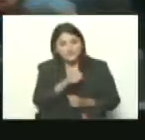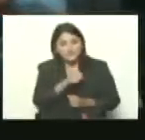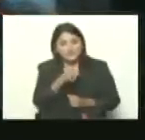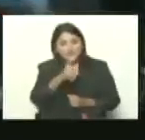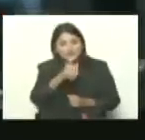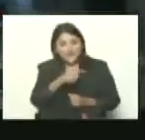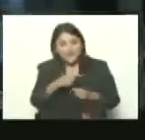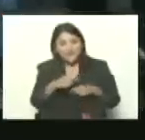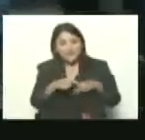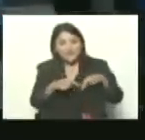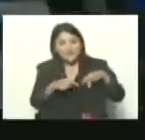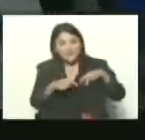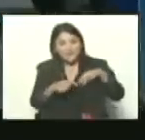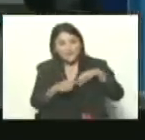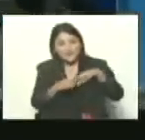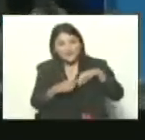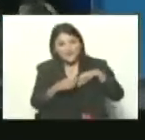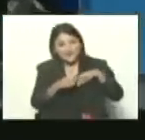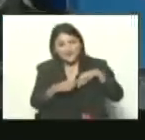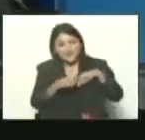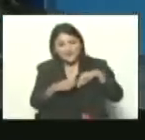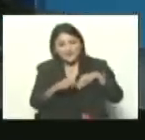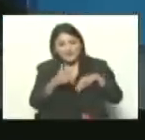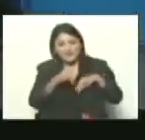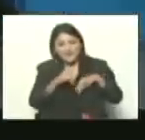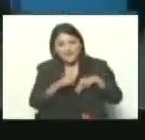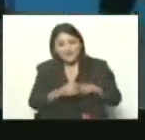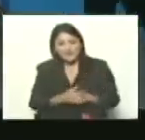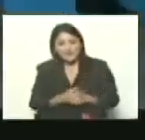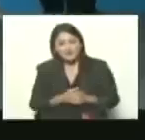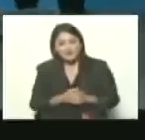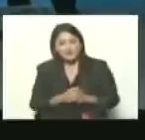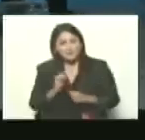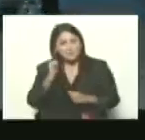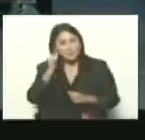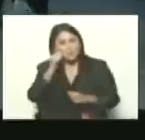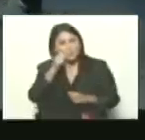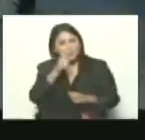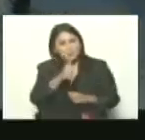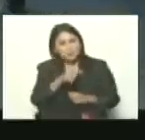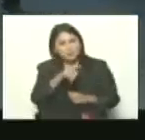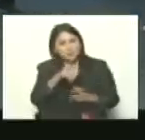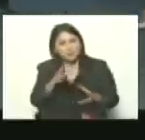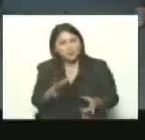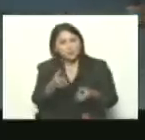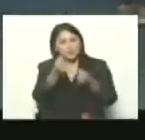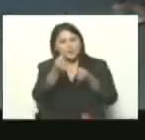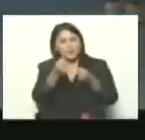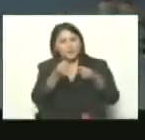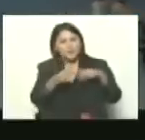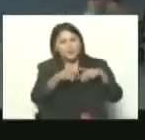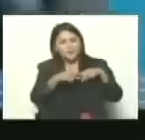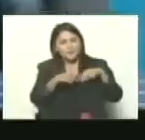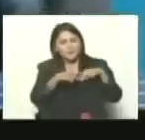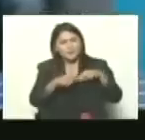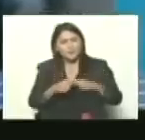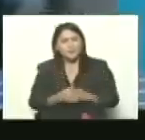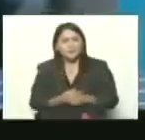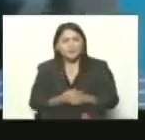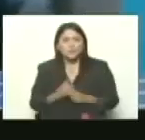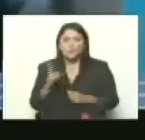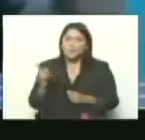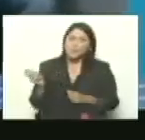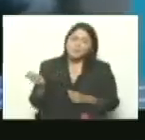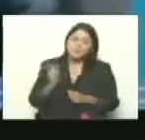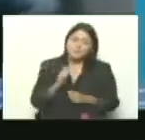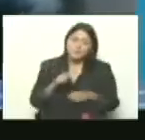pierna? Bien, presidente, mejorando ya. ¿Verdad? ¿Cuánto tiempo vas a tener así recuperándote? Estuve un mes con un yeso, ya hoy me lo